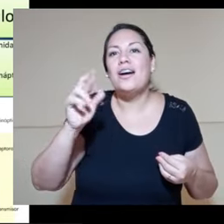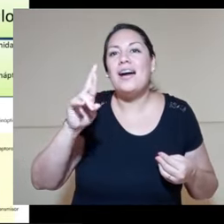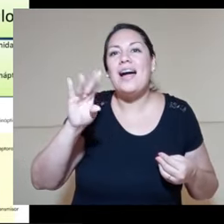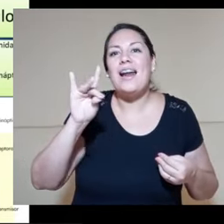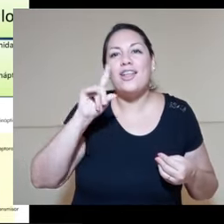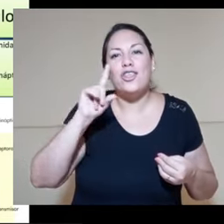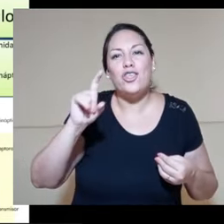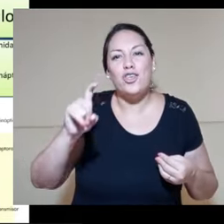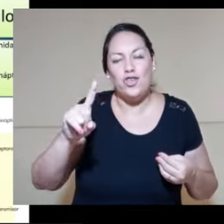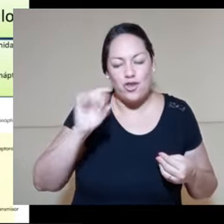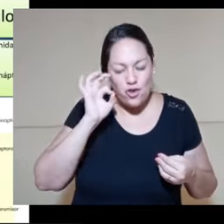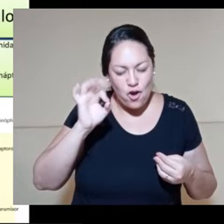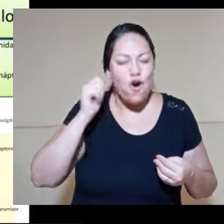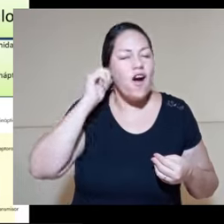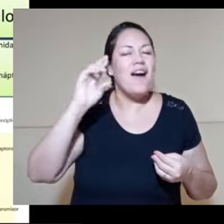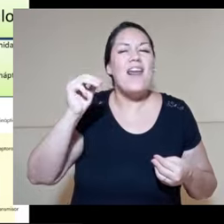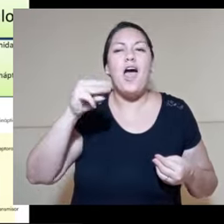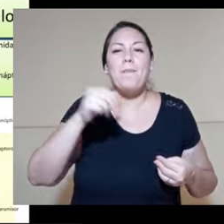a través de